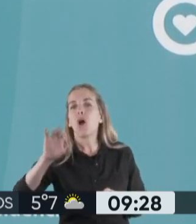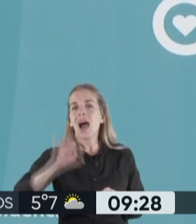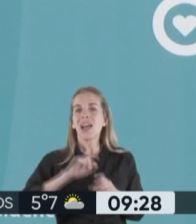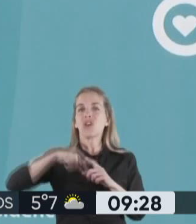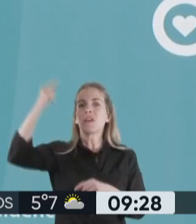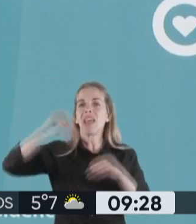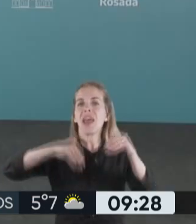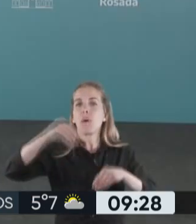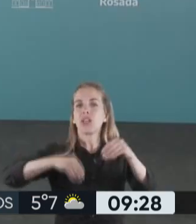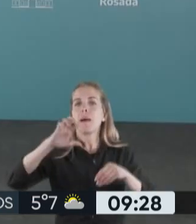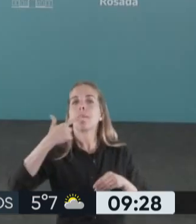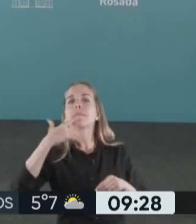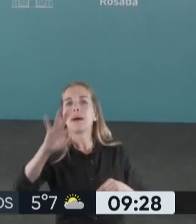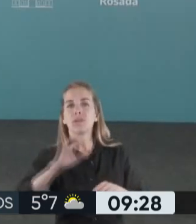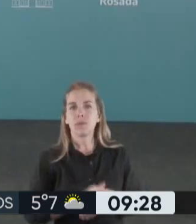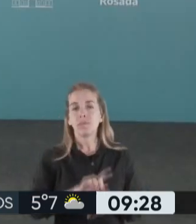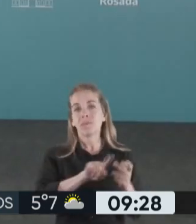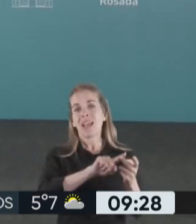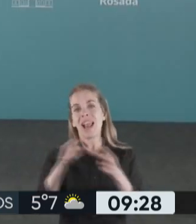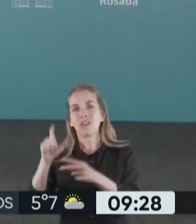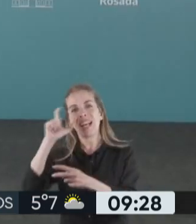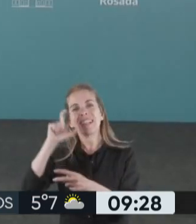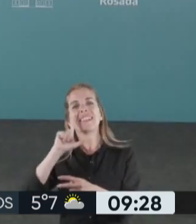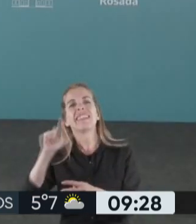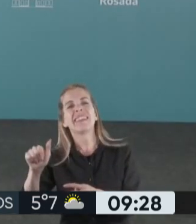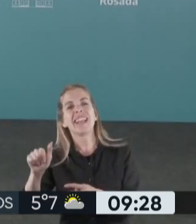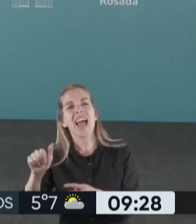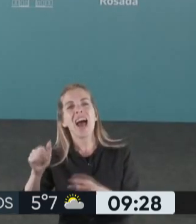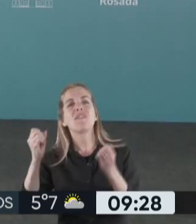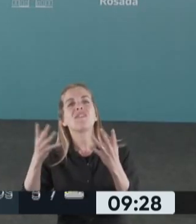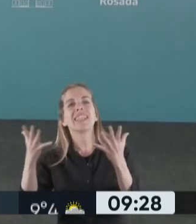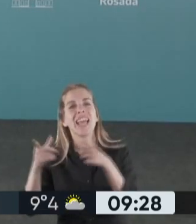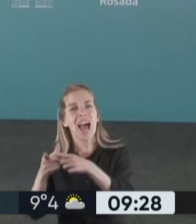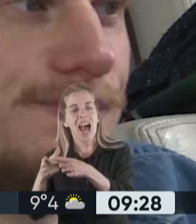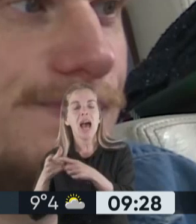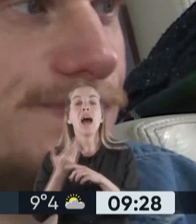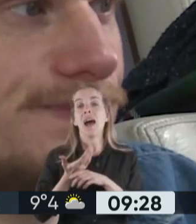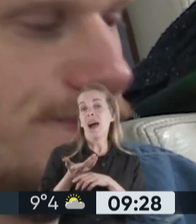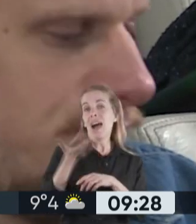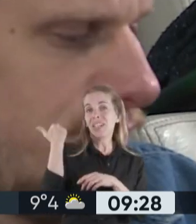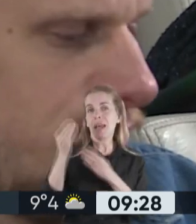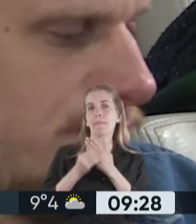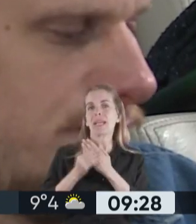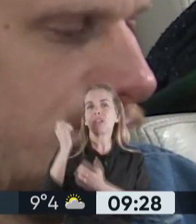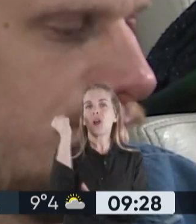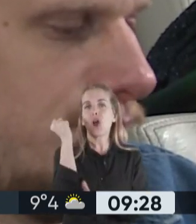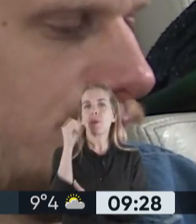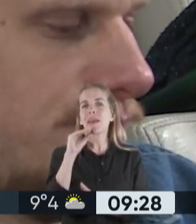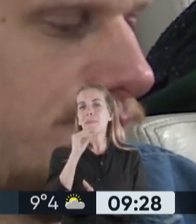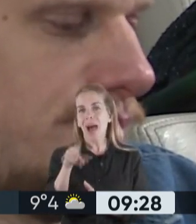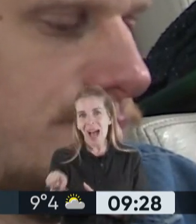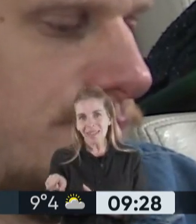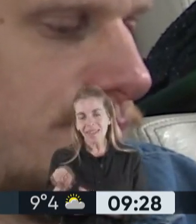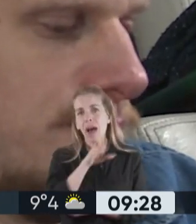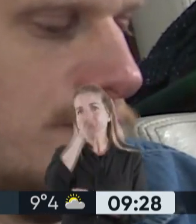en este país. Y Cecilia Camarano. ¿Qué tal? Buen día, portavoz. De ámbito financiero. En el día de ayer, el ministro de Economía, Sergio Massa, dijo